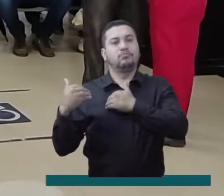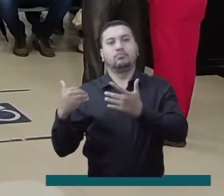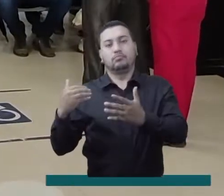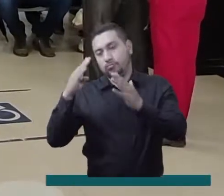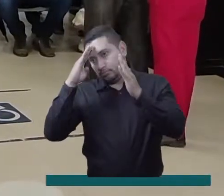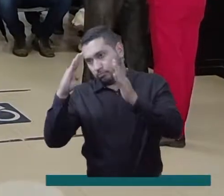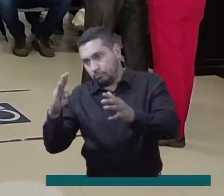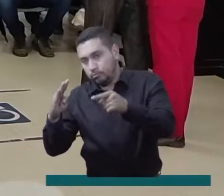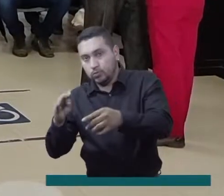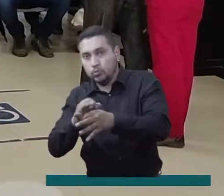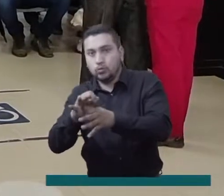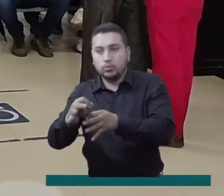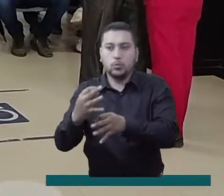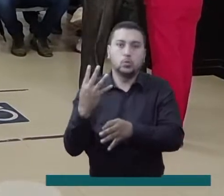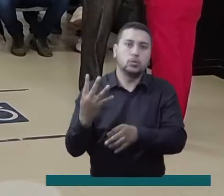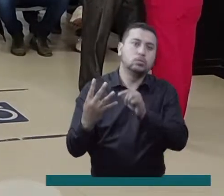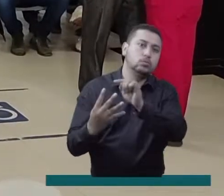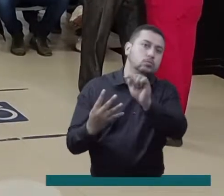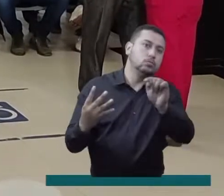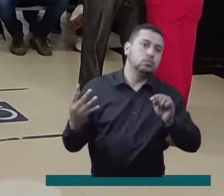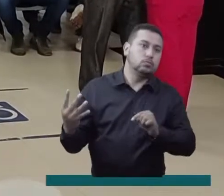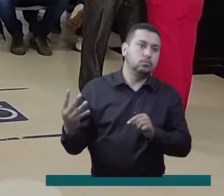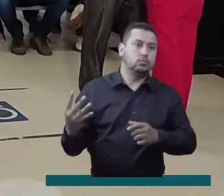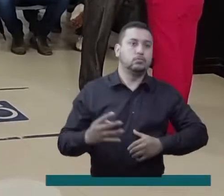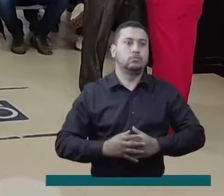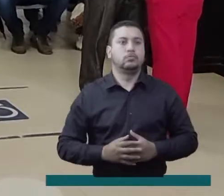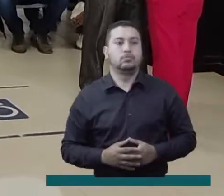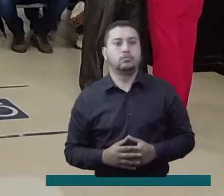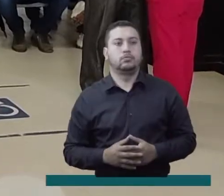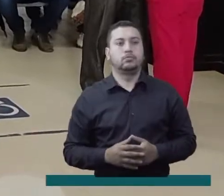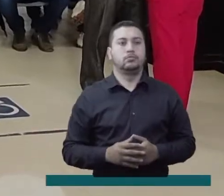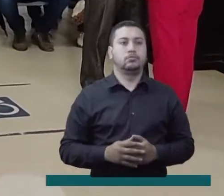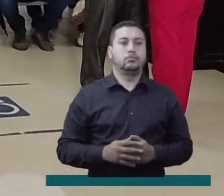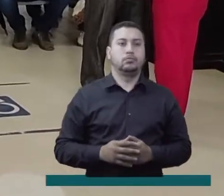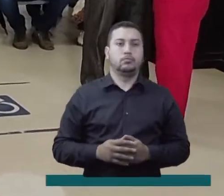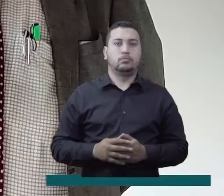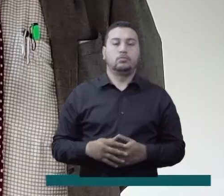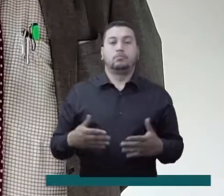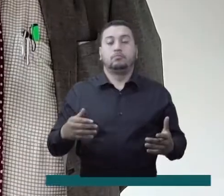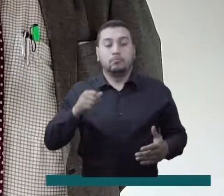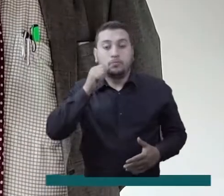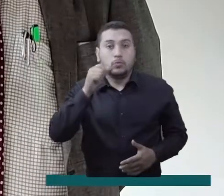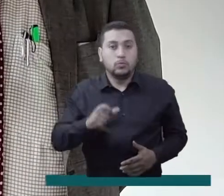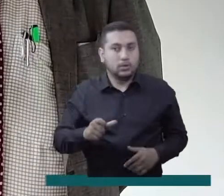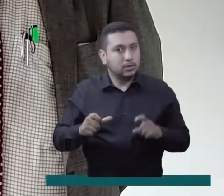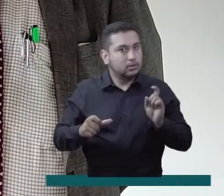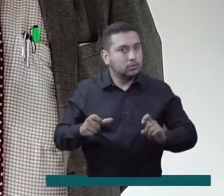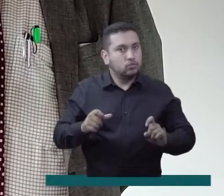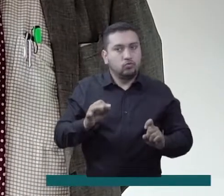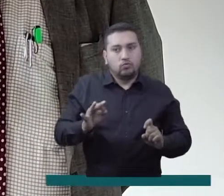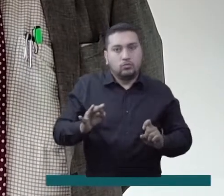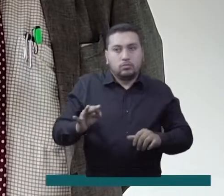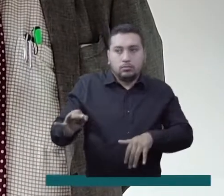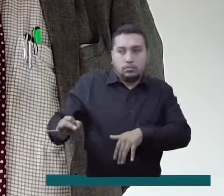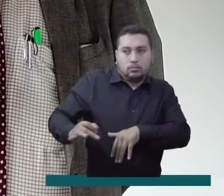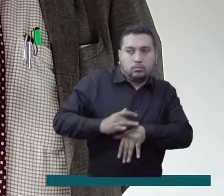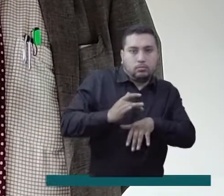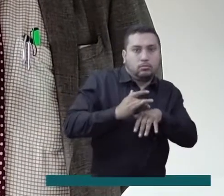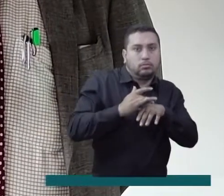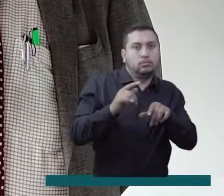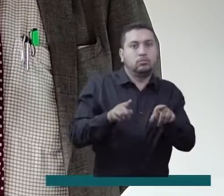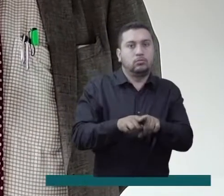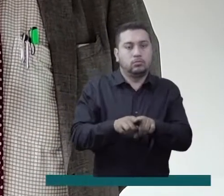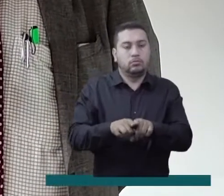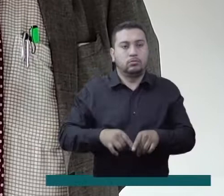empresa encargada de prestar los servicios de salud en los 4 municipios de este departamento y en sus zonas rurales. De hecho, el ser humano, todo el mundo necesita a